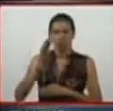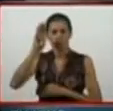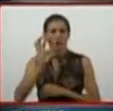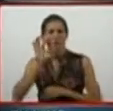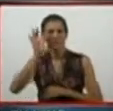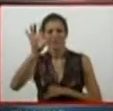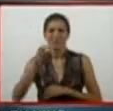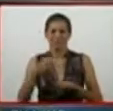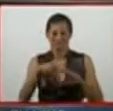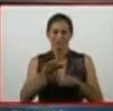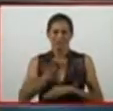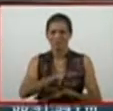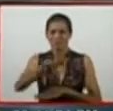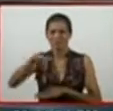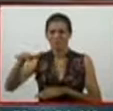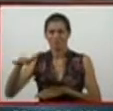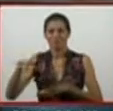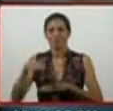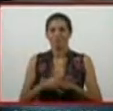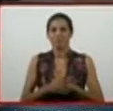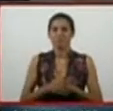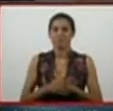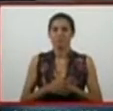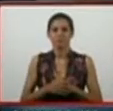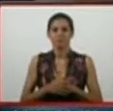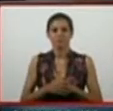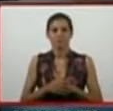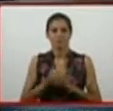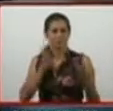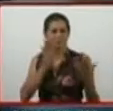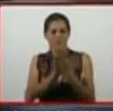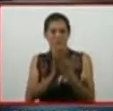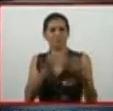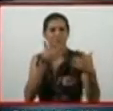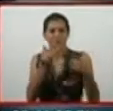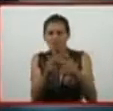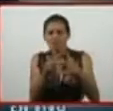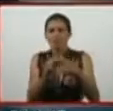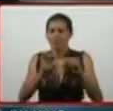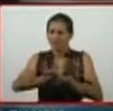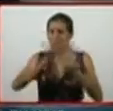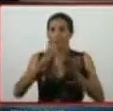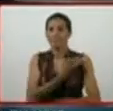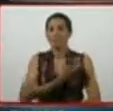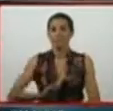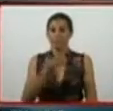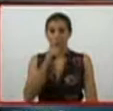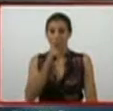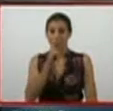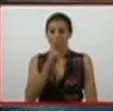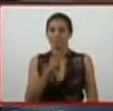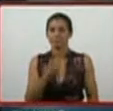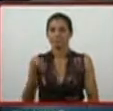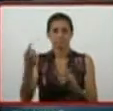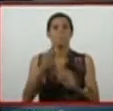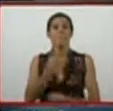patria. Y bueno, ha sido una muy franca reunión. El presidente Nicolás Maduro, bueno, nos ha instruido,